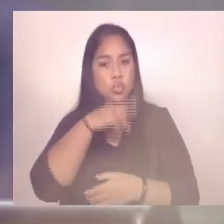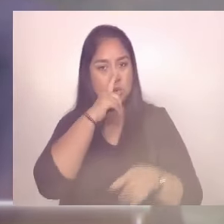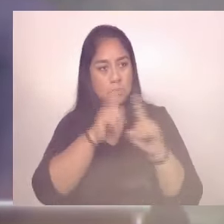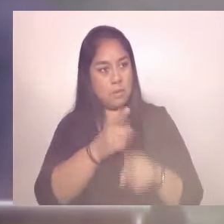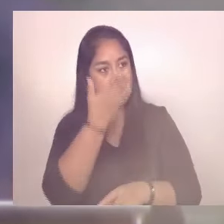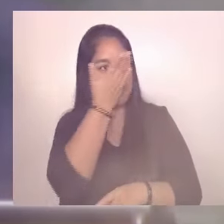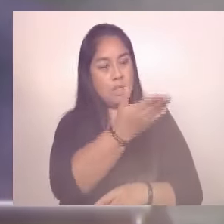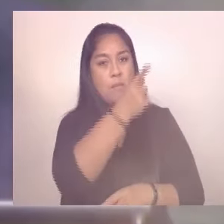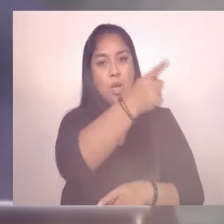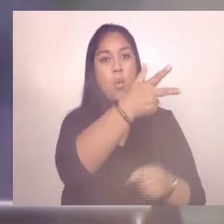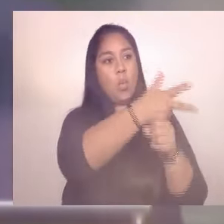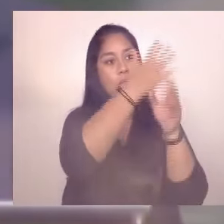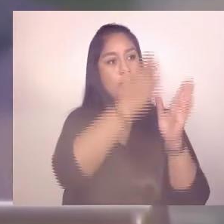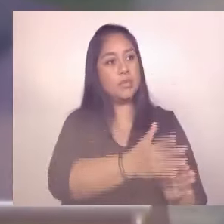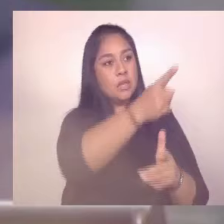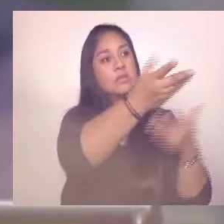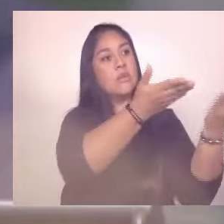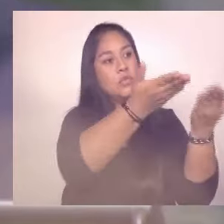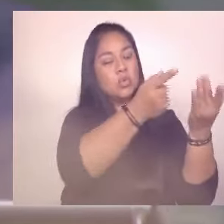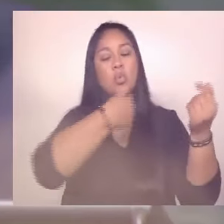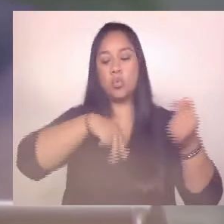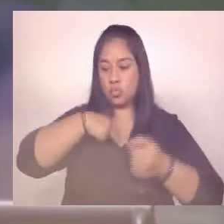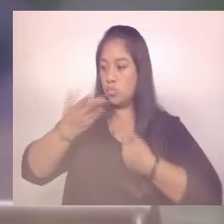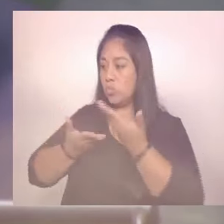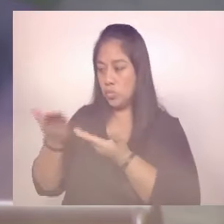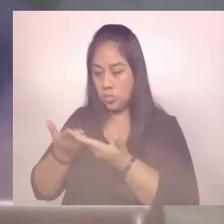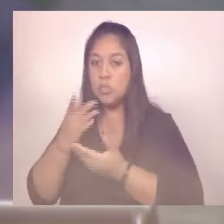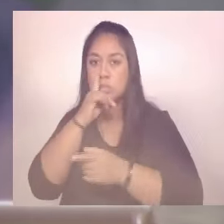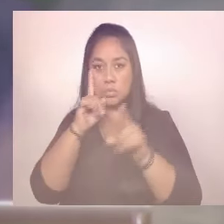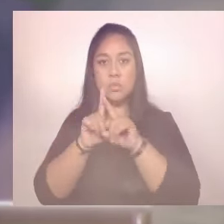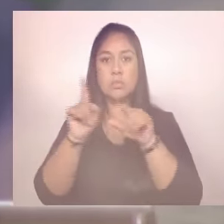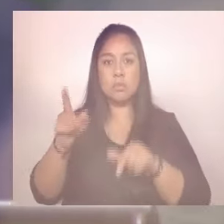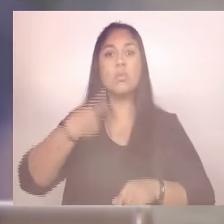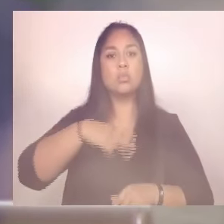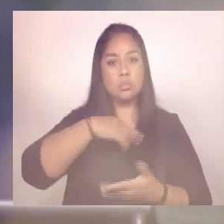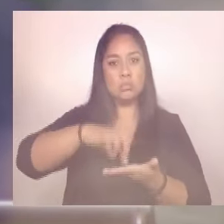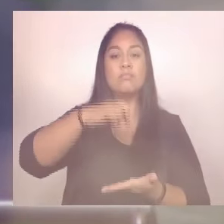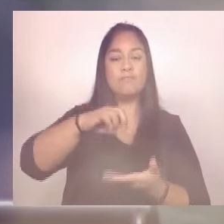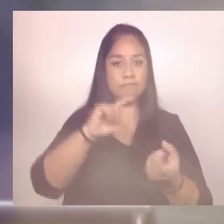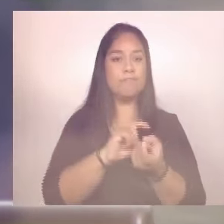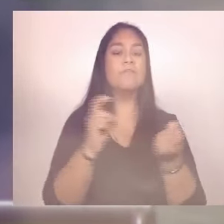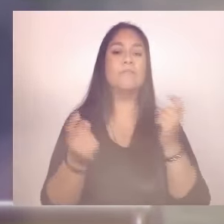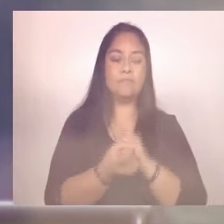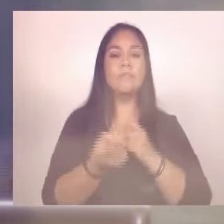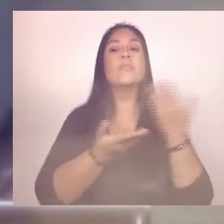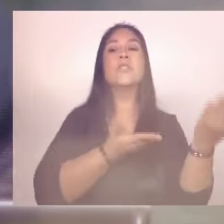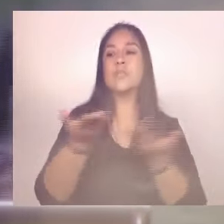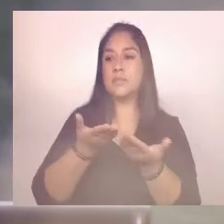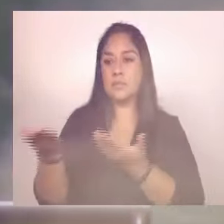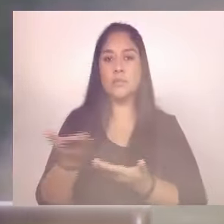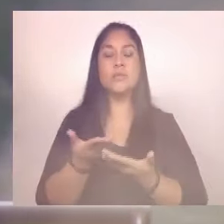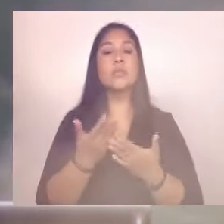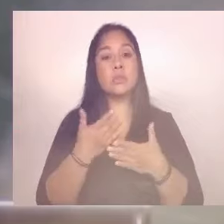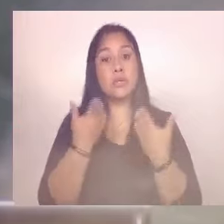exigimos para las y los guatemaltecos en el exterior. Nuestro Estado está haciendo cambios sustanciales en la